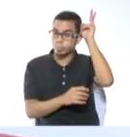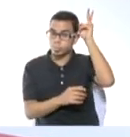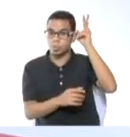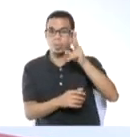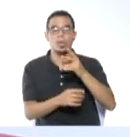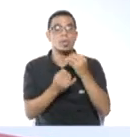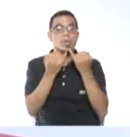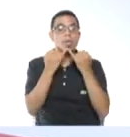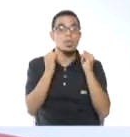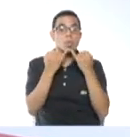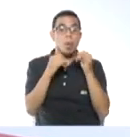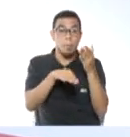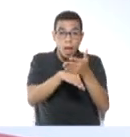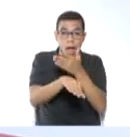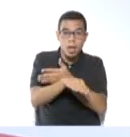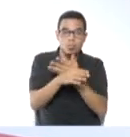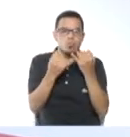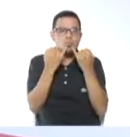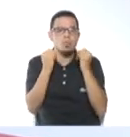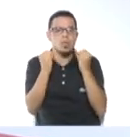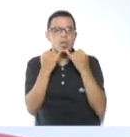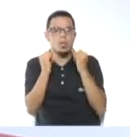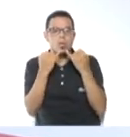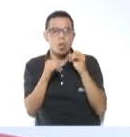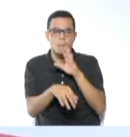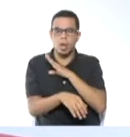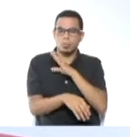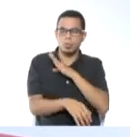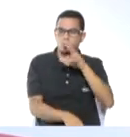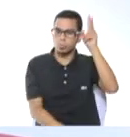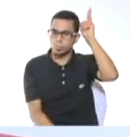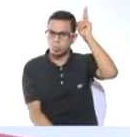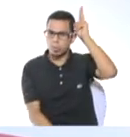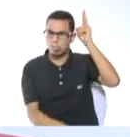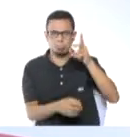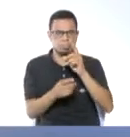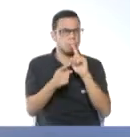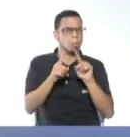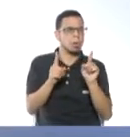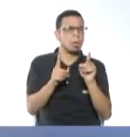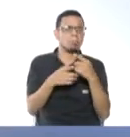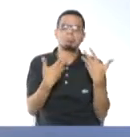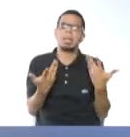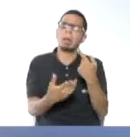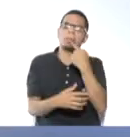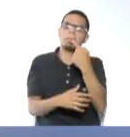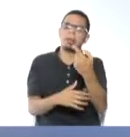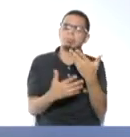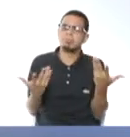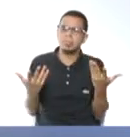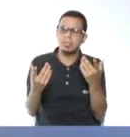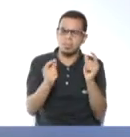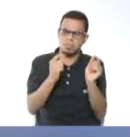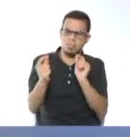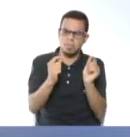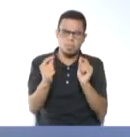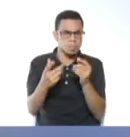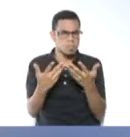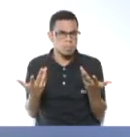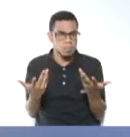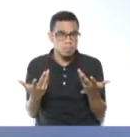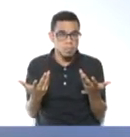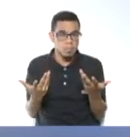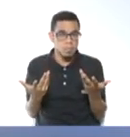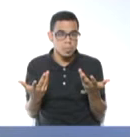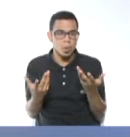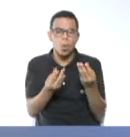ancestral. Pero ahora vamos a ver qué nos estaba diciendo la profe. Vamos a conversar un poco con ella acerca de cómo